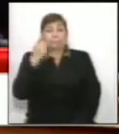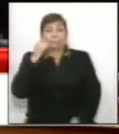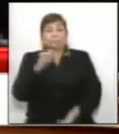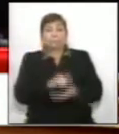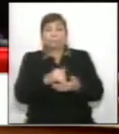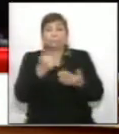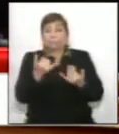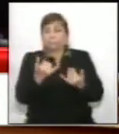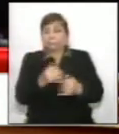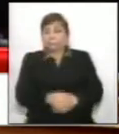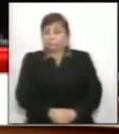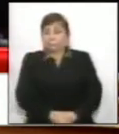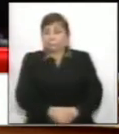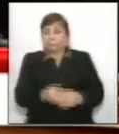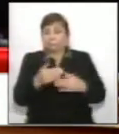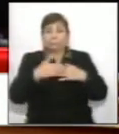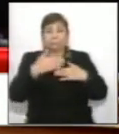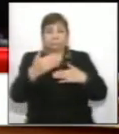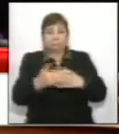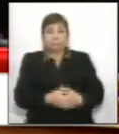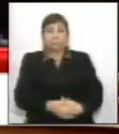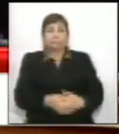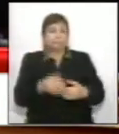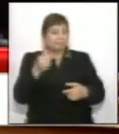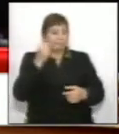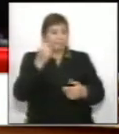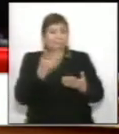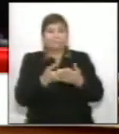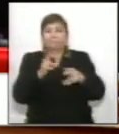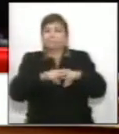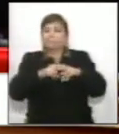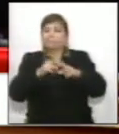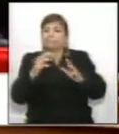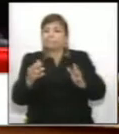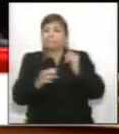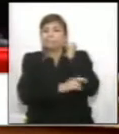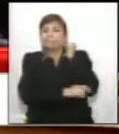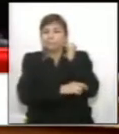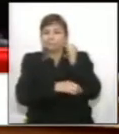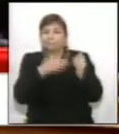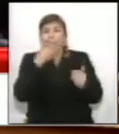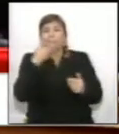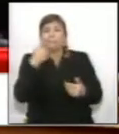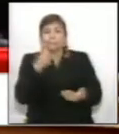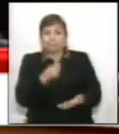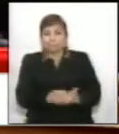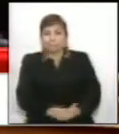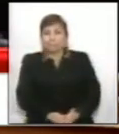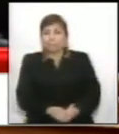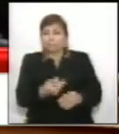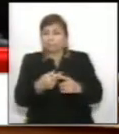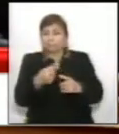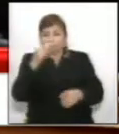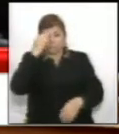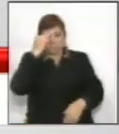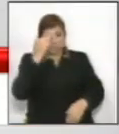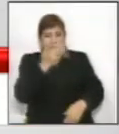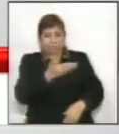hoy hacia adelante logremos sentar las bases de un país mejor. Desde ahí va mi saludo.